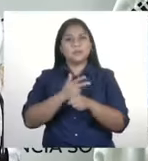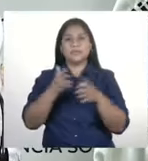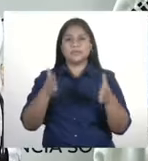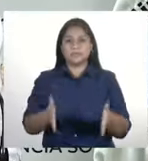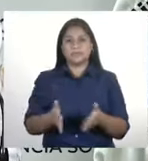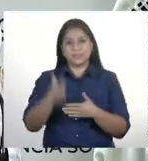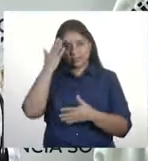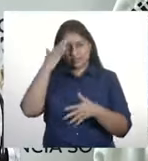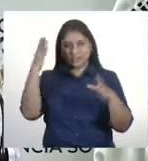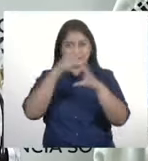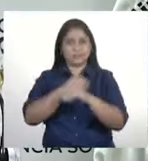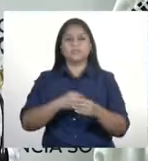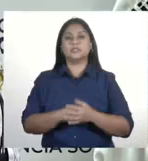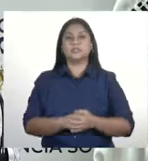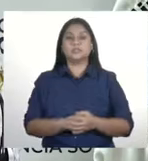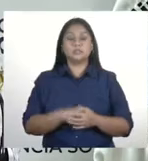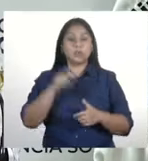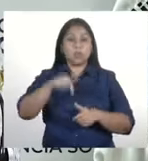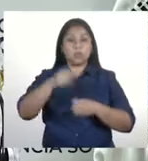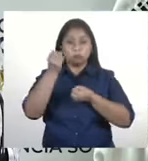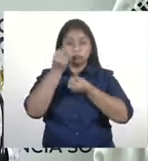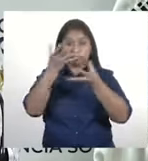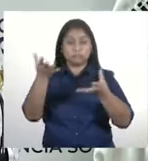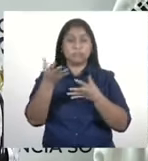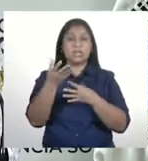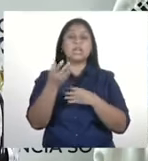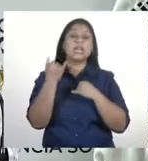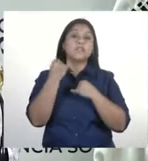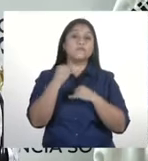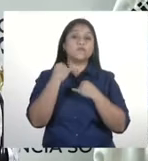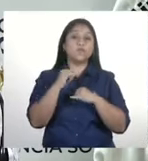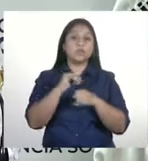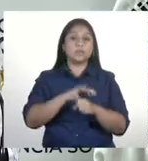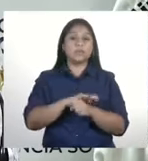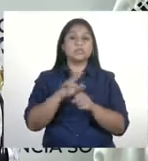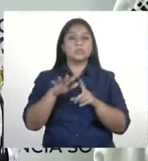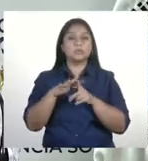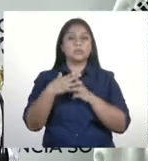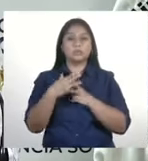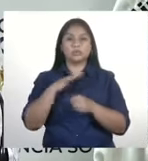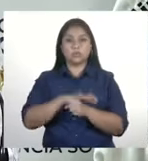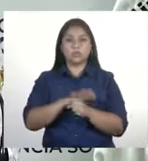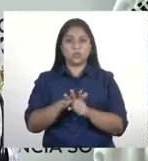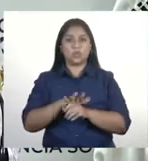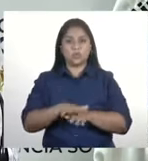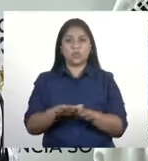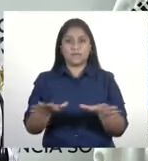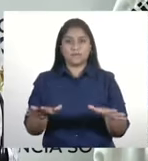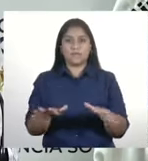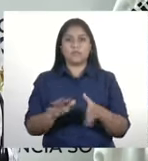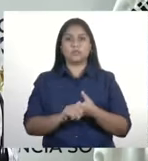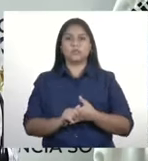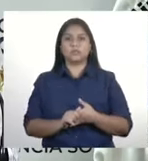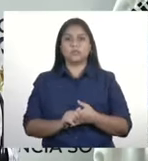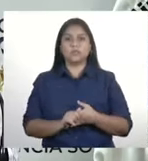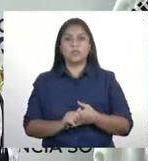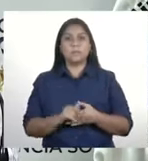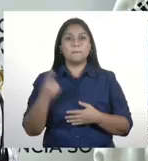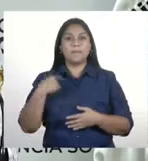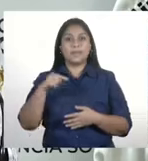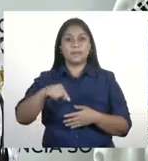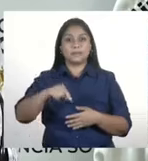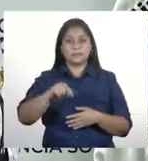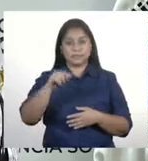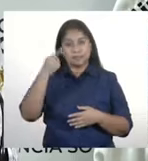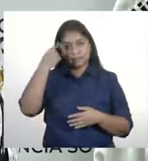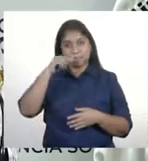Estimados conciudadanos, muy buenas noches. Les brindaré a continuación el informe de la situación de casos de coronavirus COVID-19